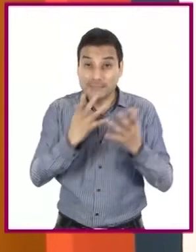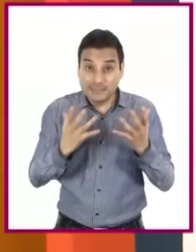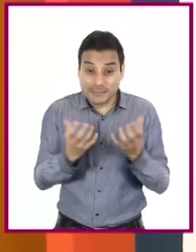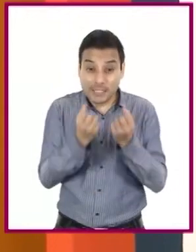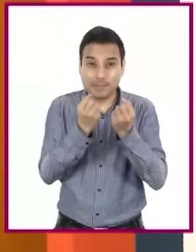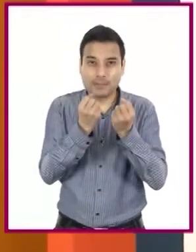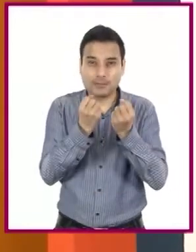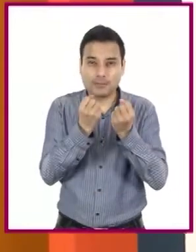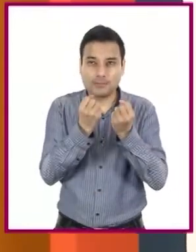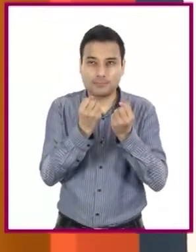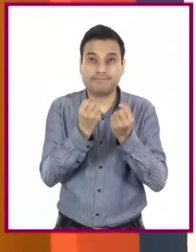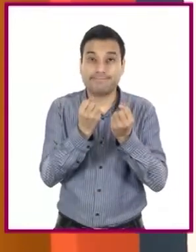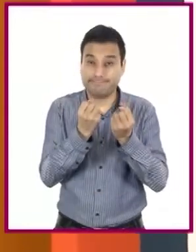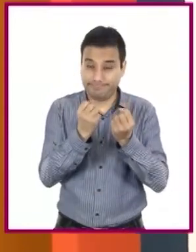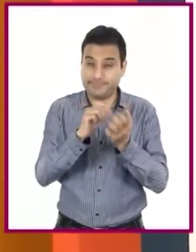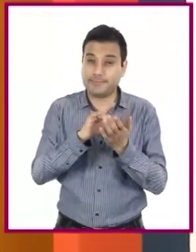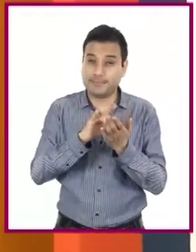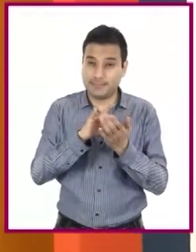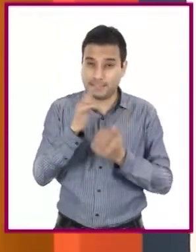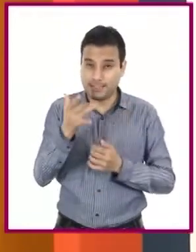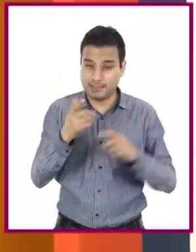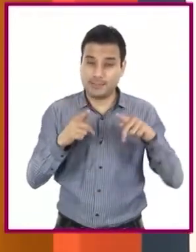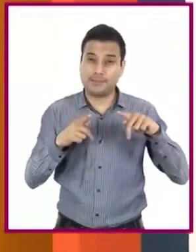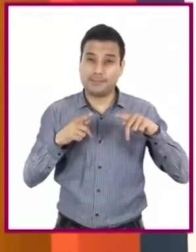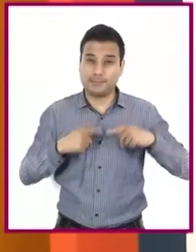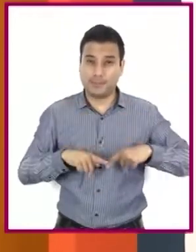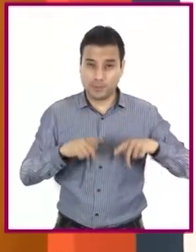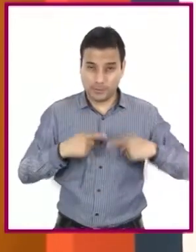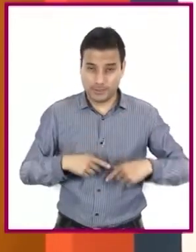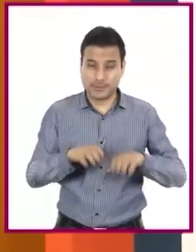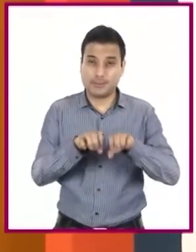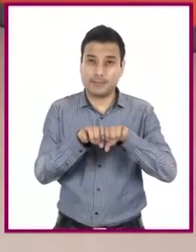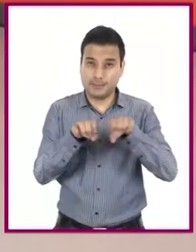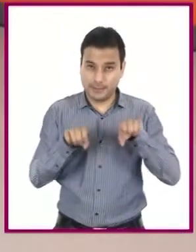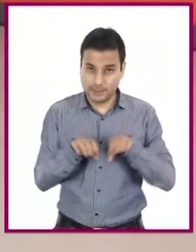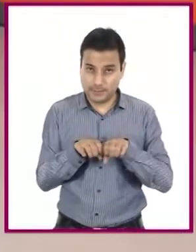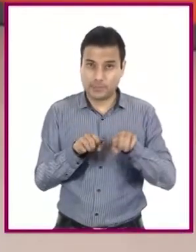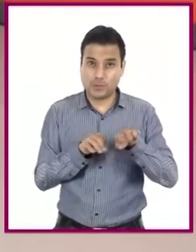empatía, trabajo colectivo y un mecanismo de construcción de paz.